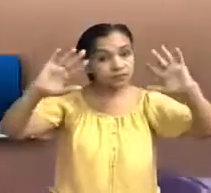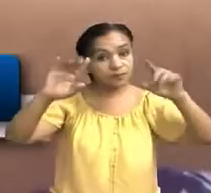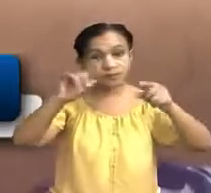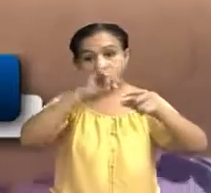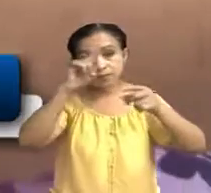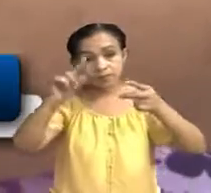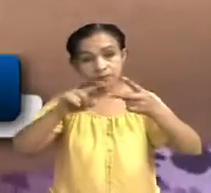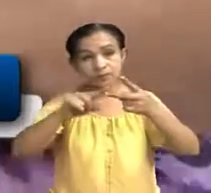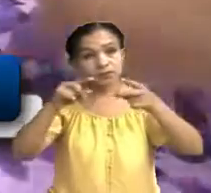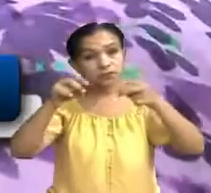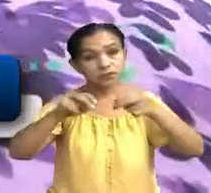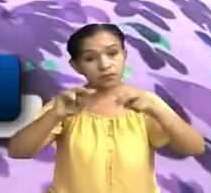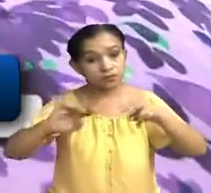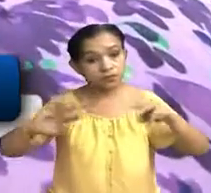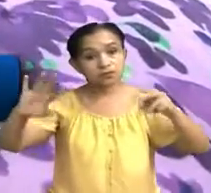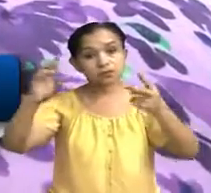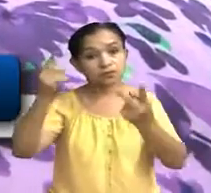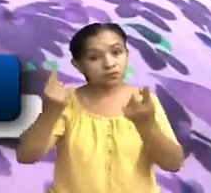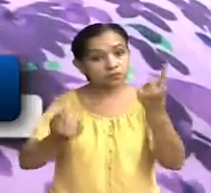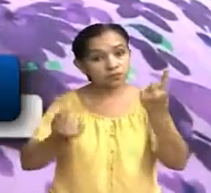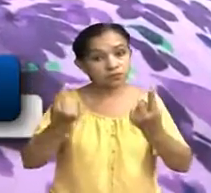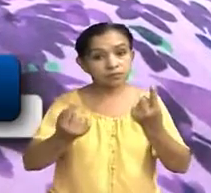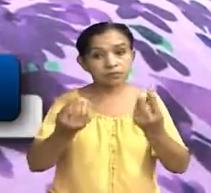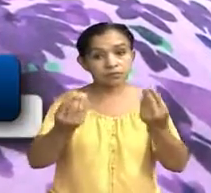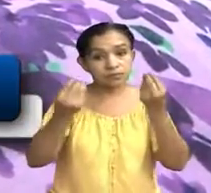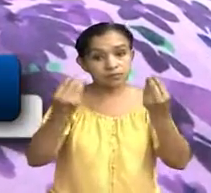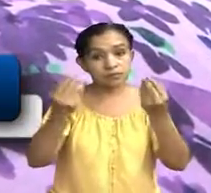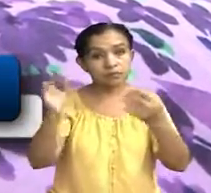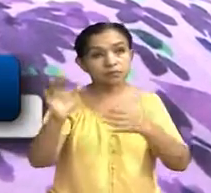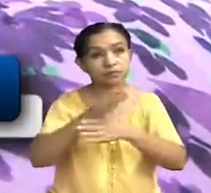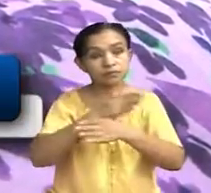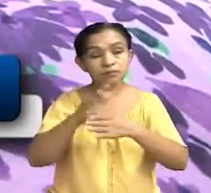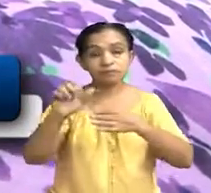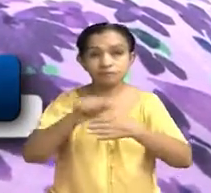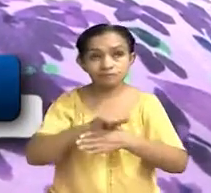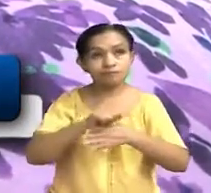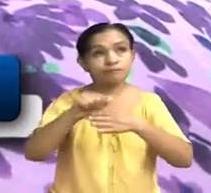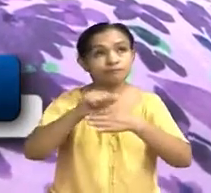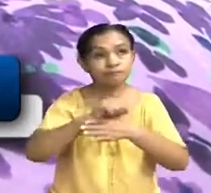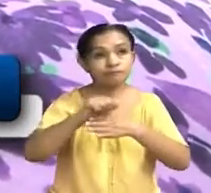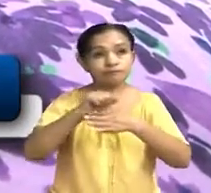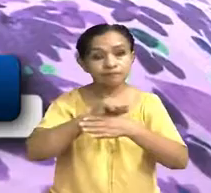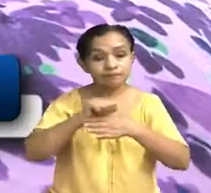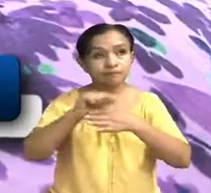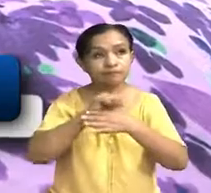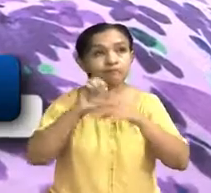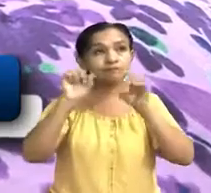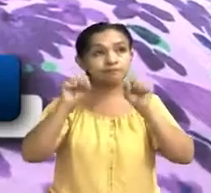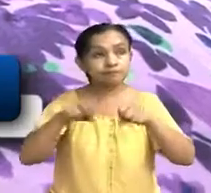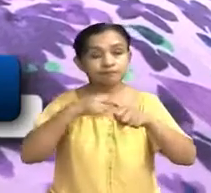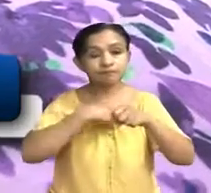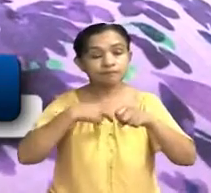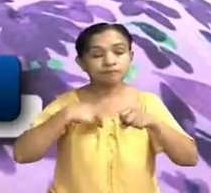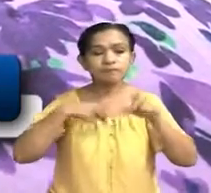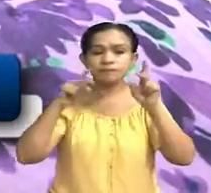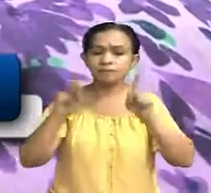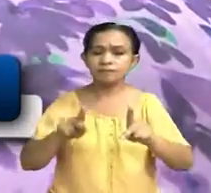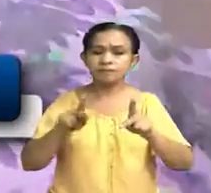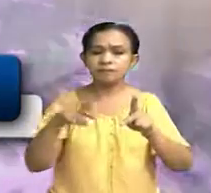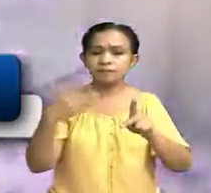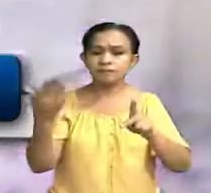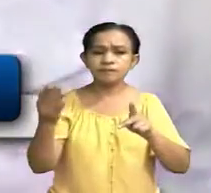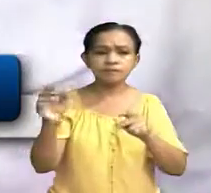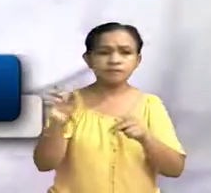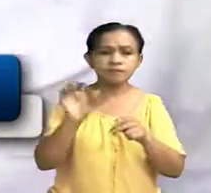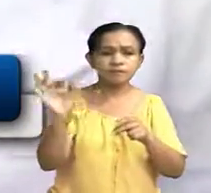la medicina natural. Para esto hay muchos tipos de ejercicios que los pacientes pueden realizar. Doctor, ¿cuál es el otro